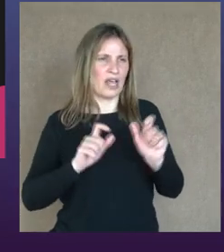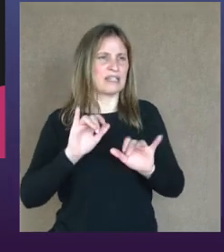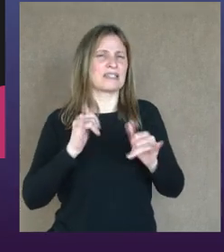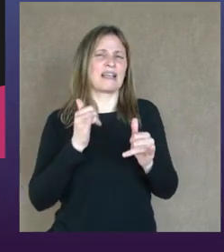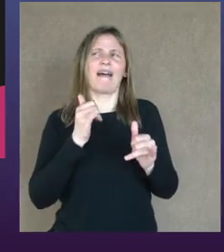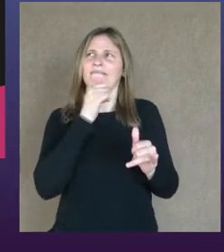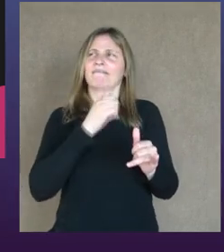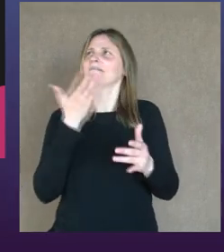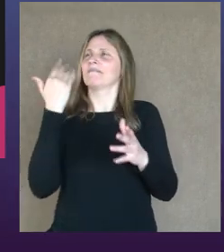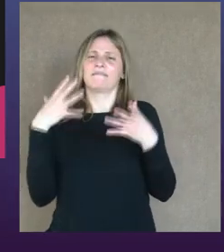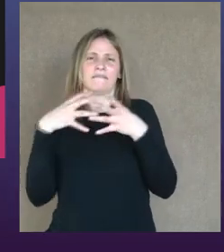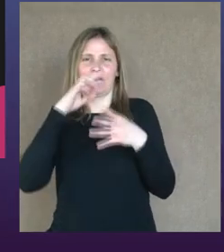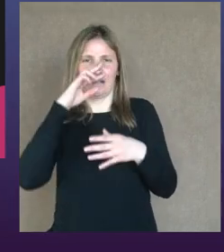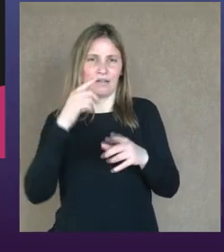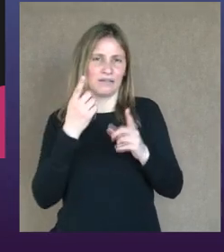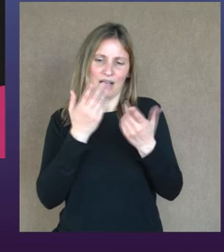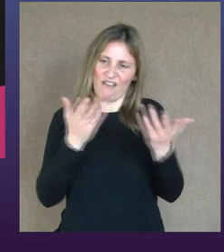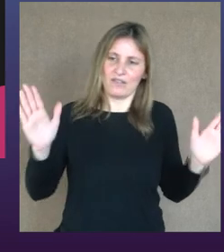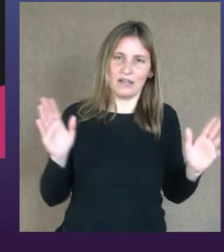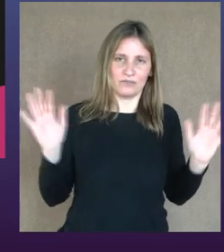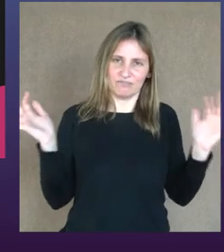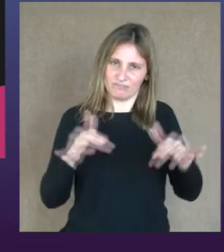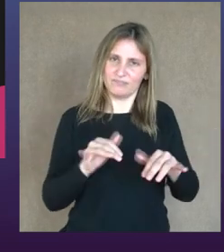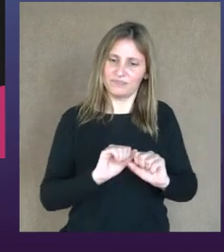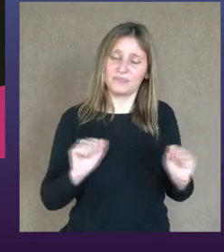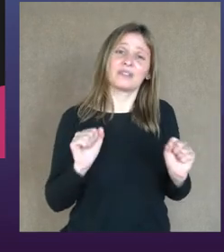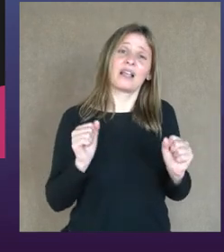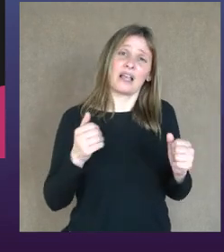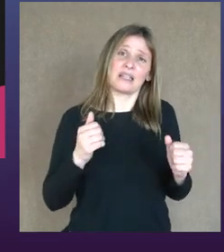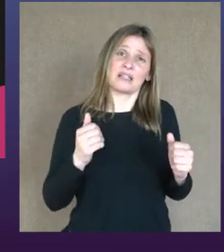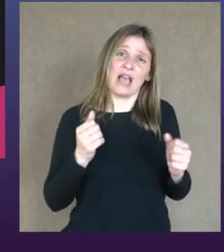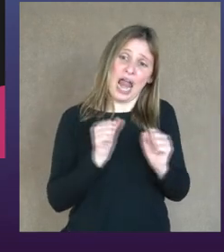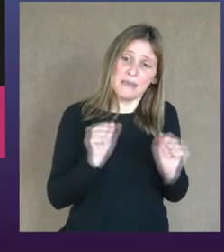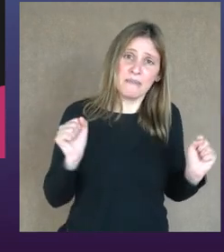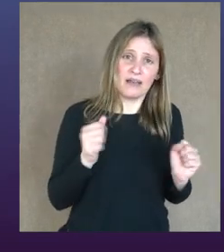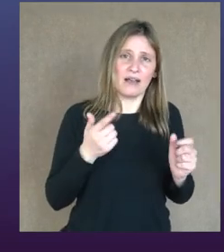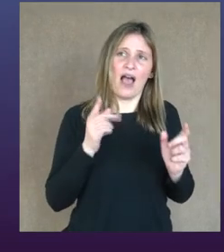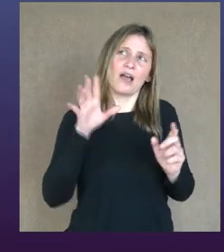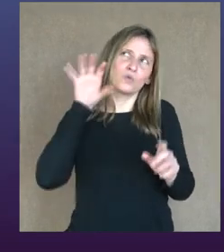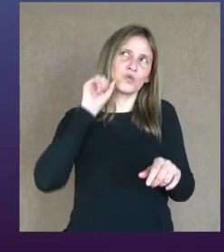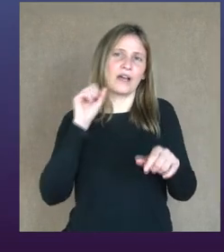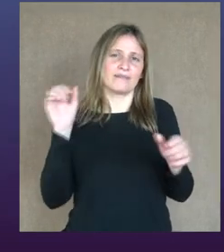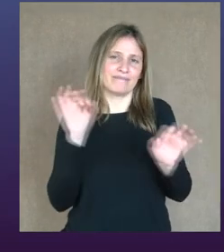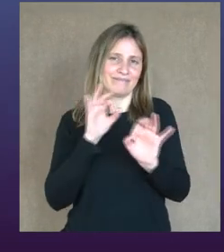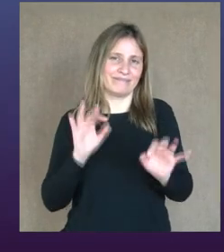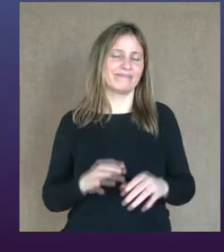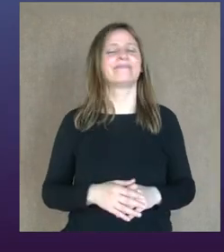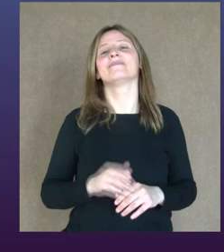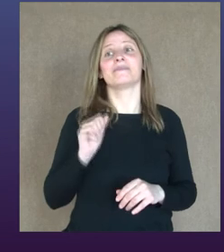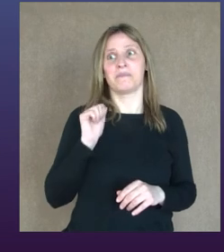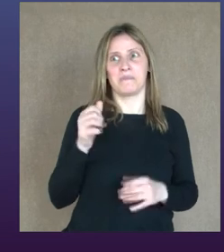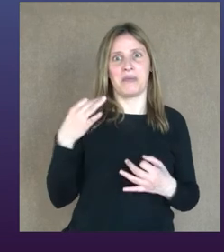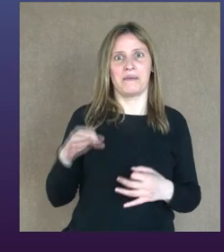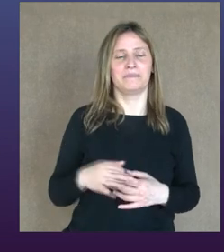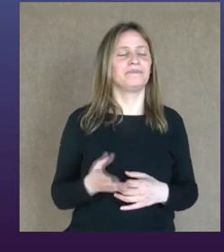el elite, las divas y todo lo que existían, y que se animen a escuchar. Bien,